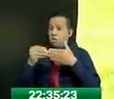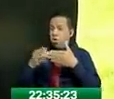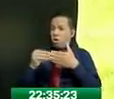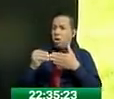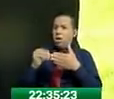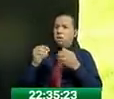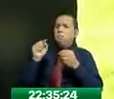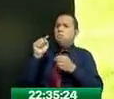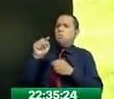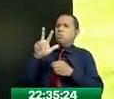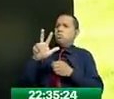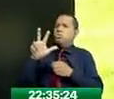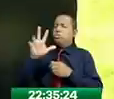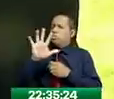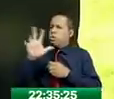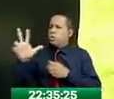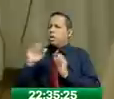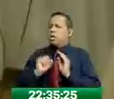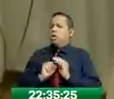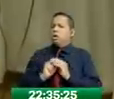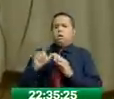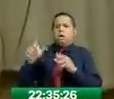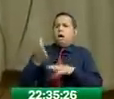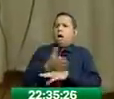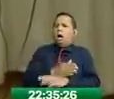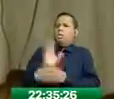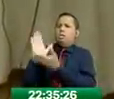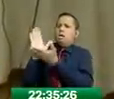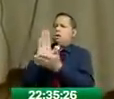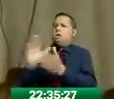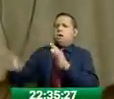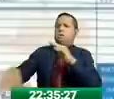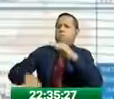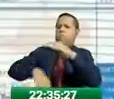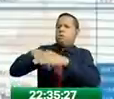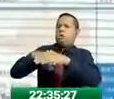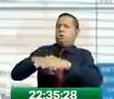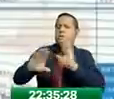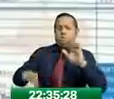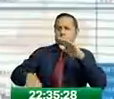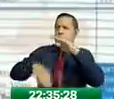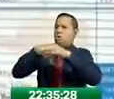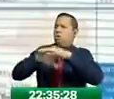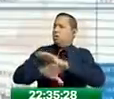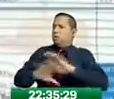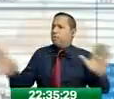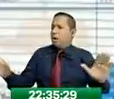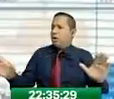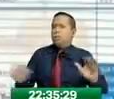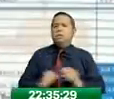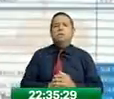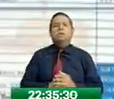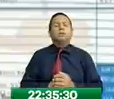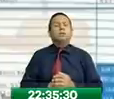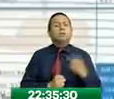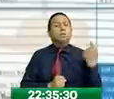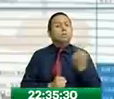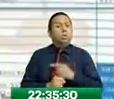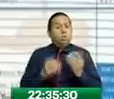$1,357.73 es el monto establecido para pagar los fondos mortuorios, en donde se fija que en las facturas